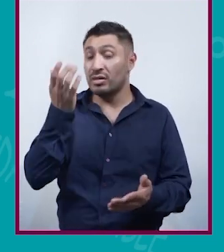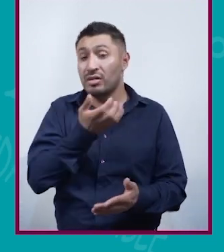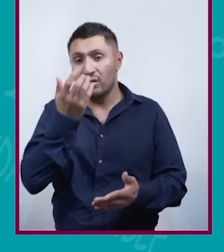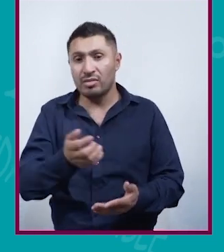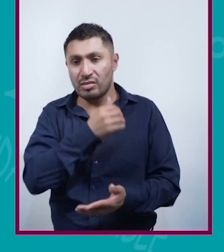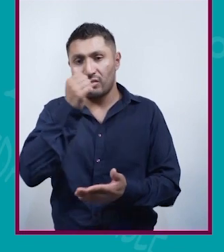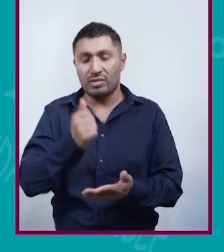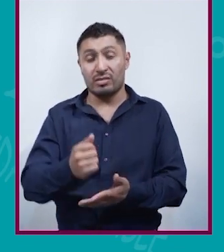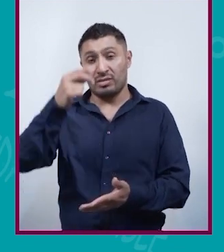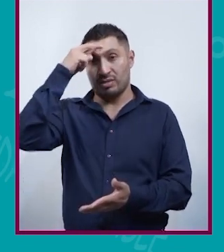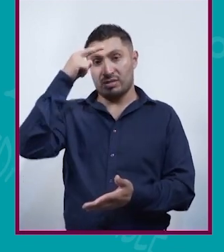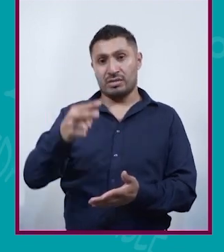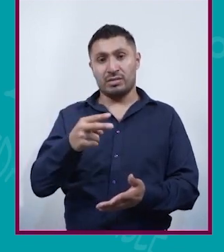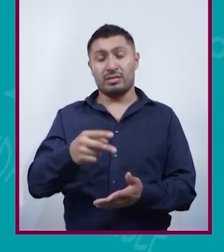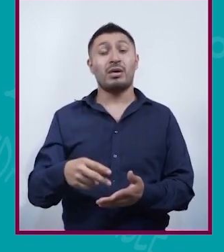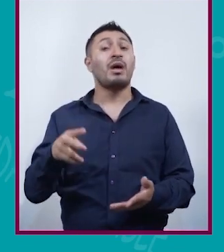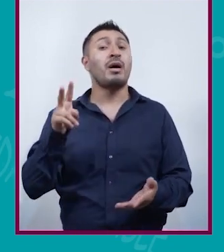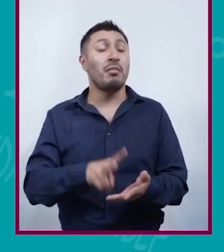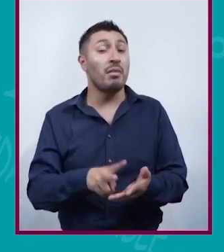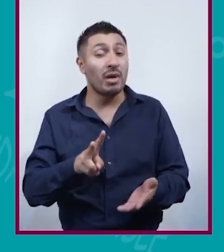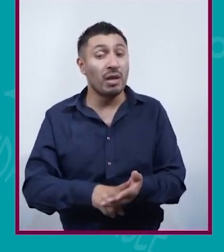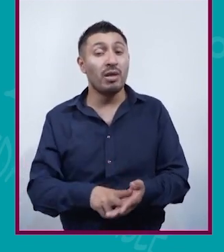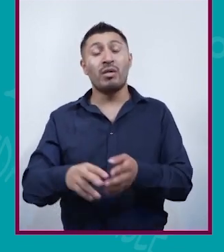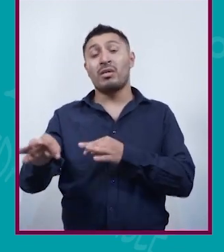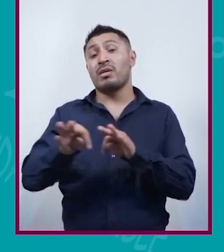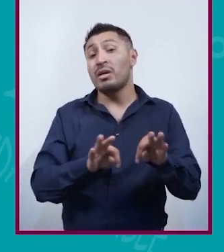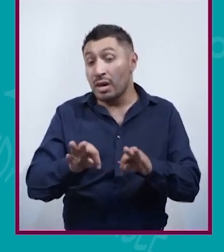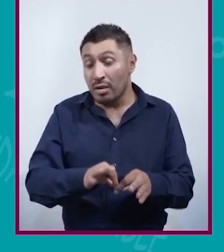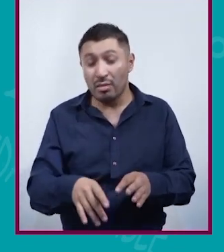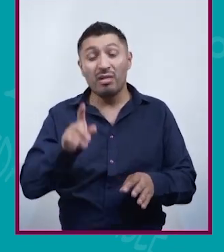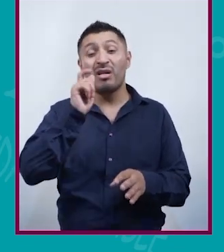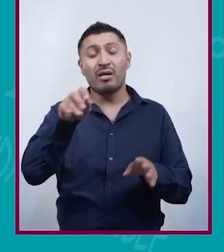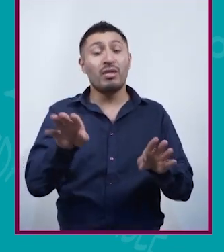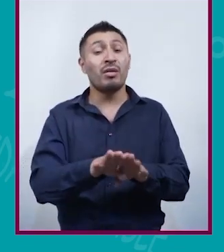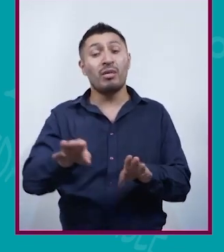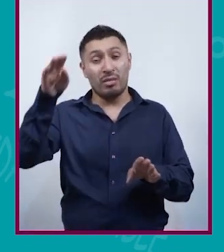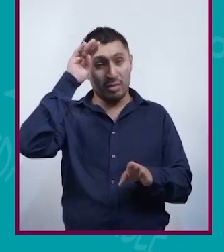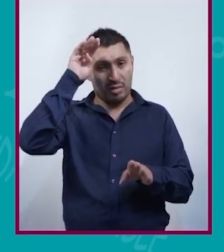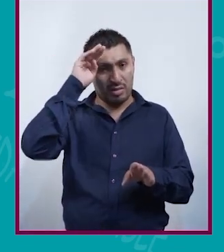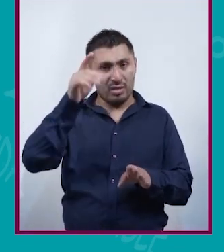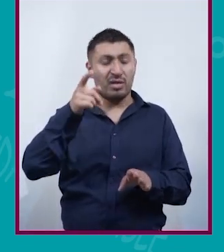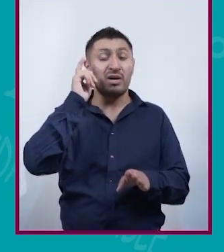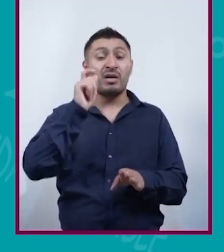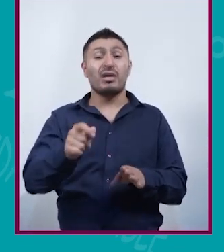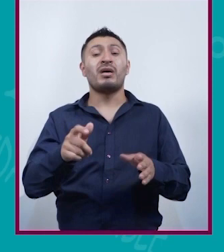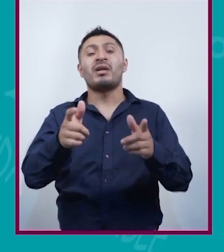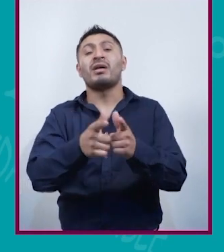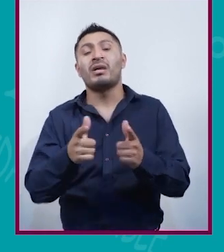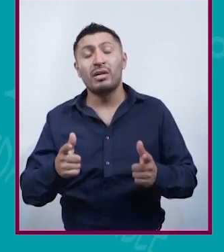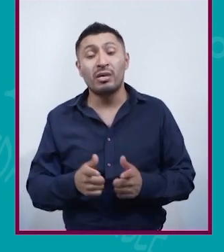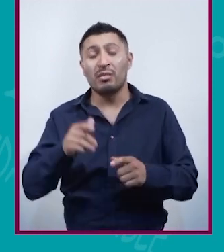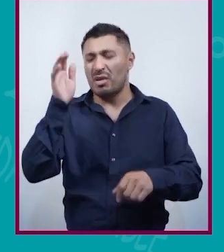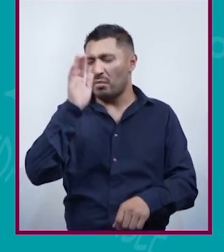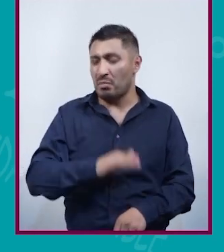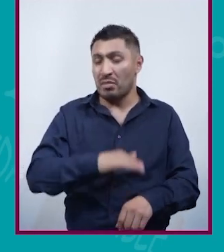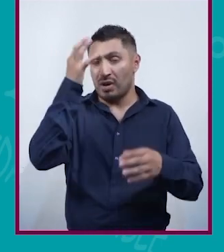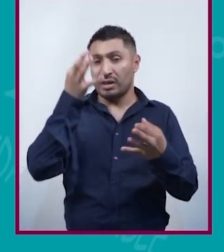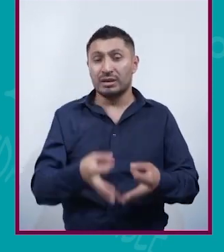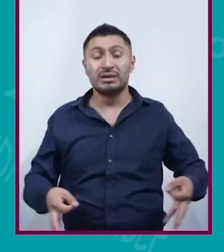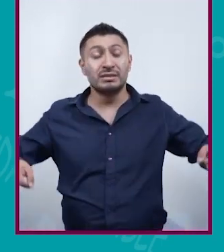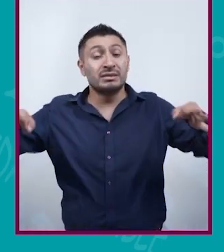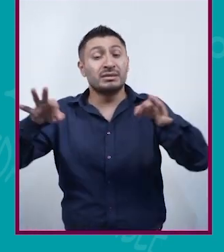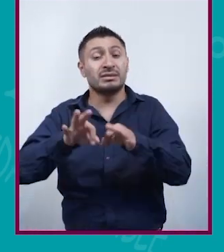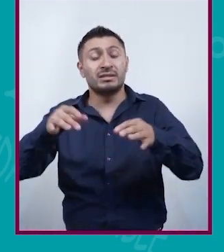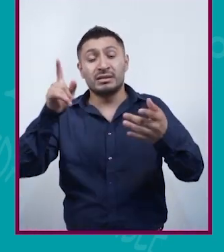en los barrios populares de la Ciudad de México. Valor de la obra que nos hace pensar que